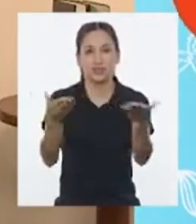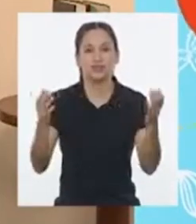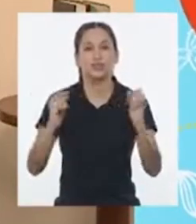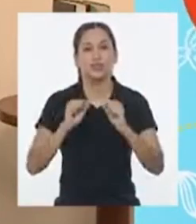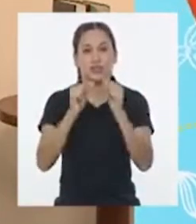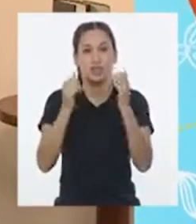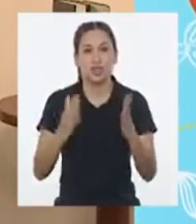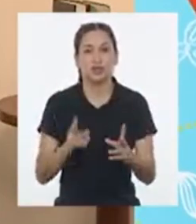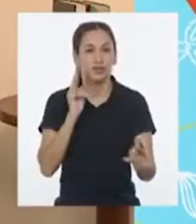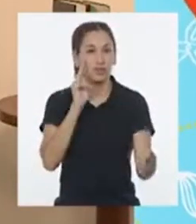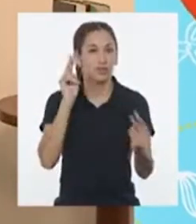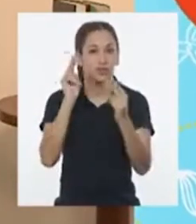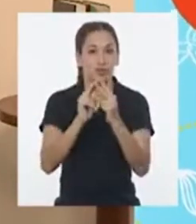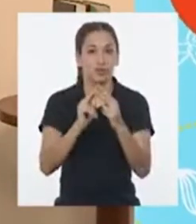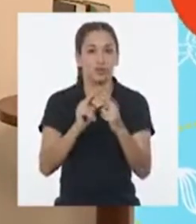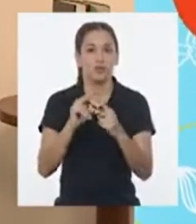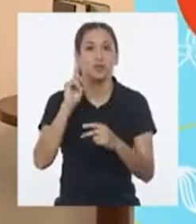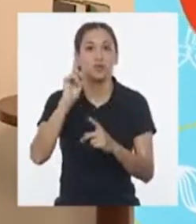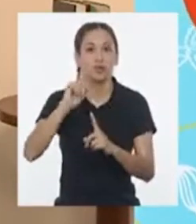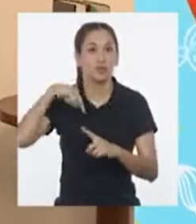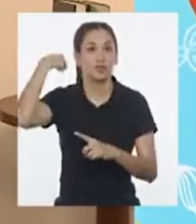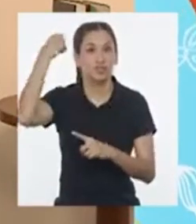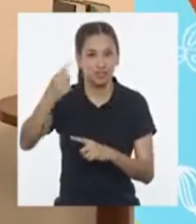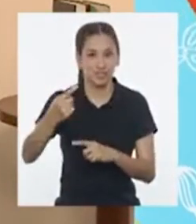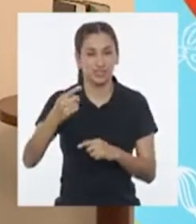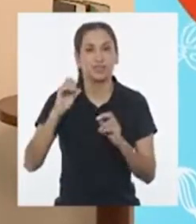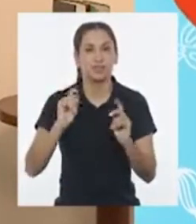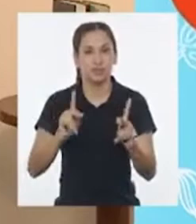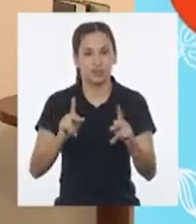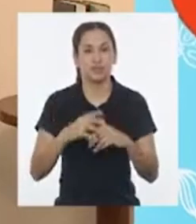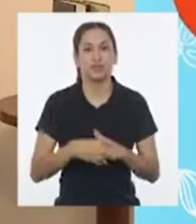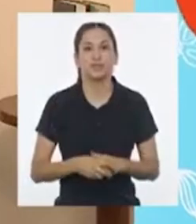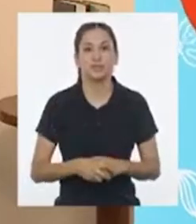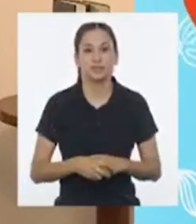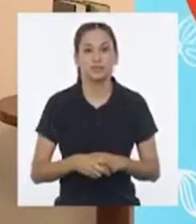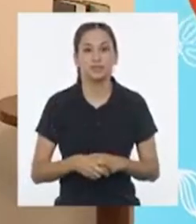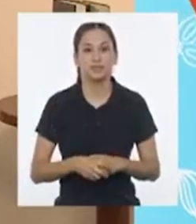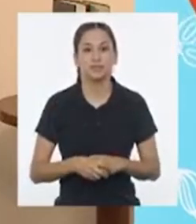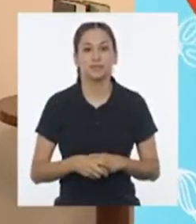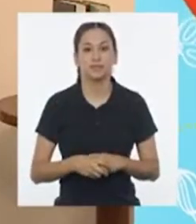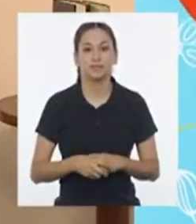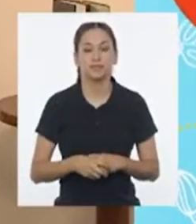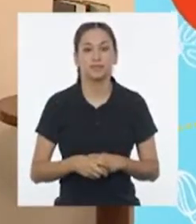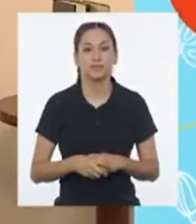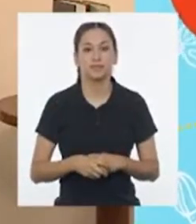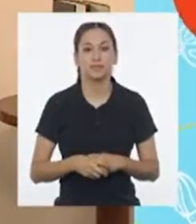todos nuestros estudiantes. Nos vemos en una siguiente oportunidad.